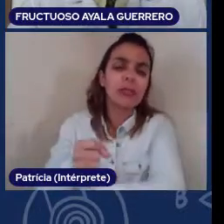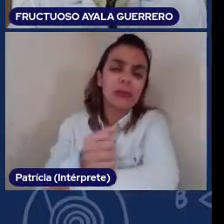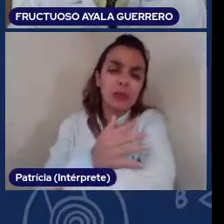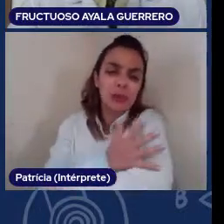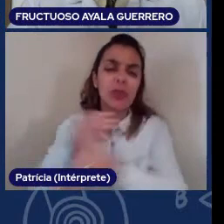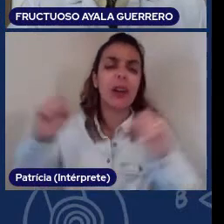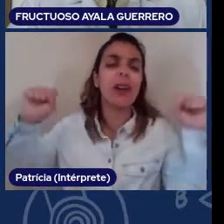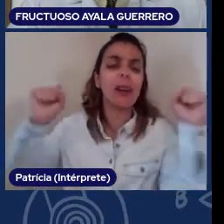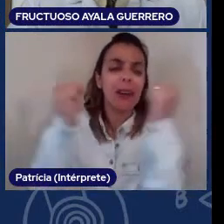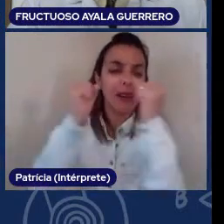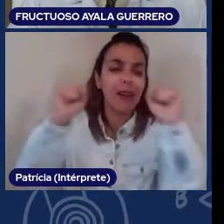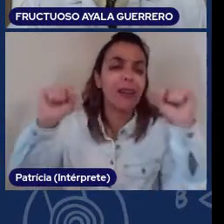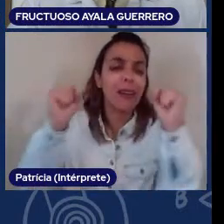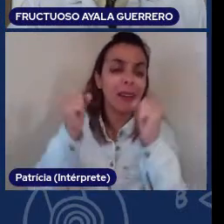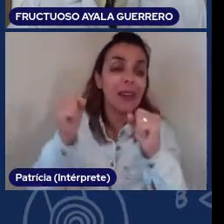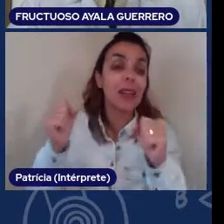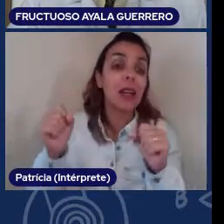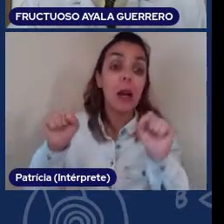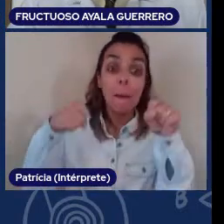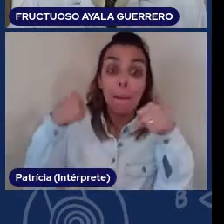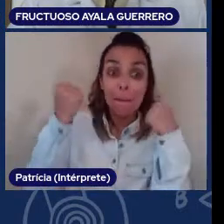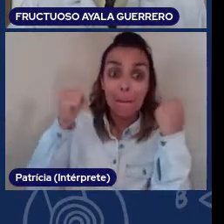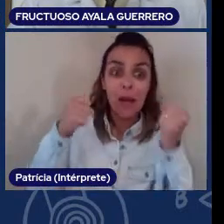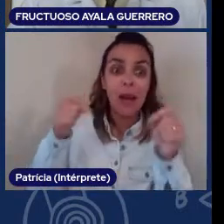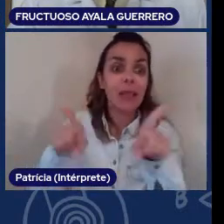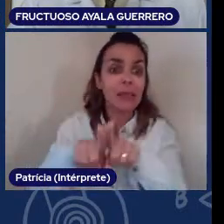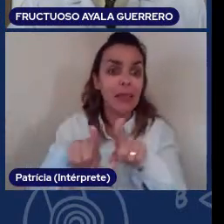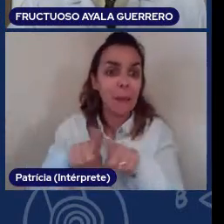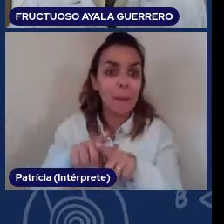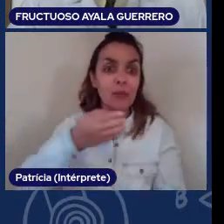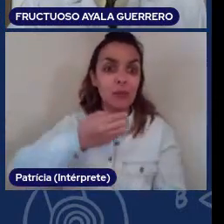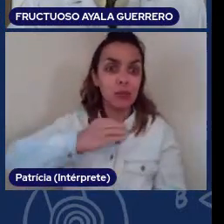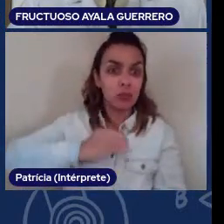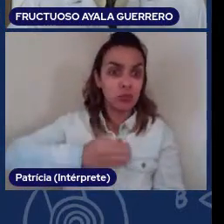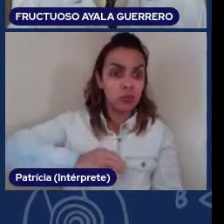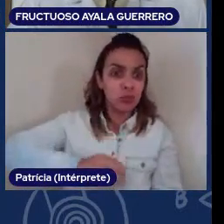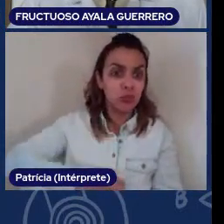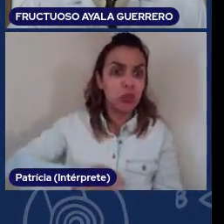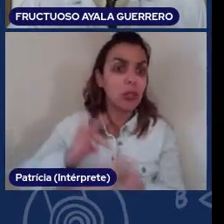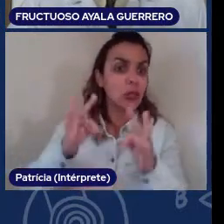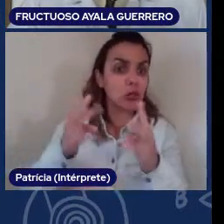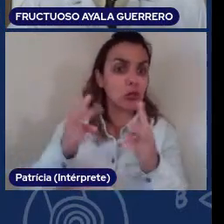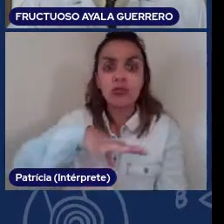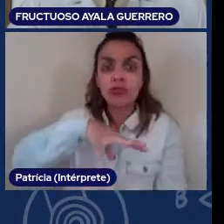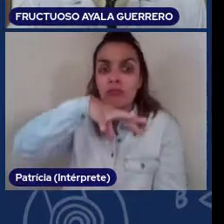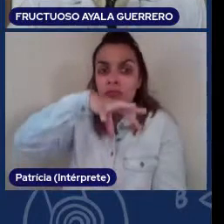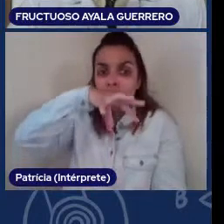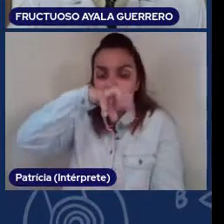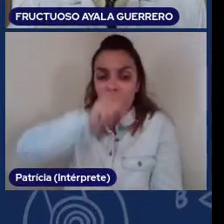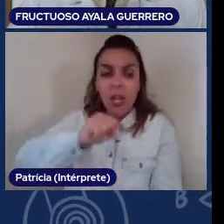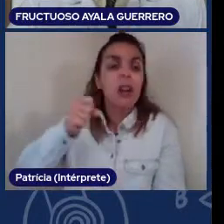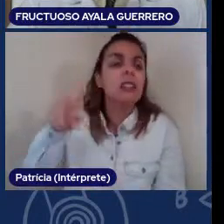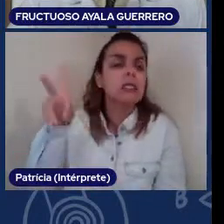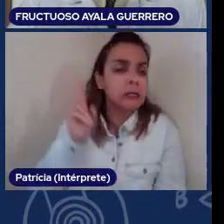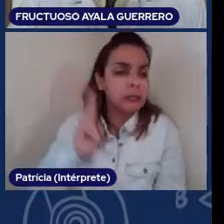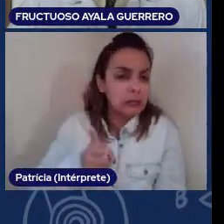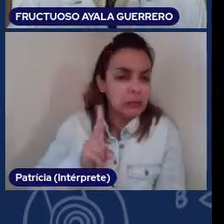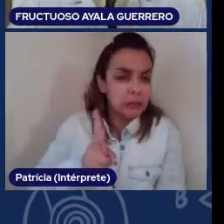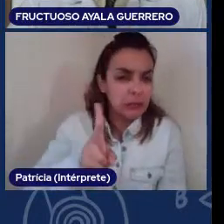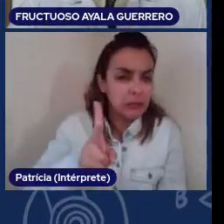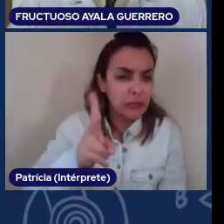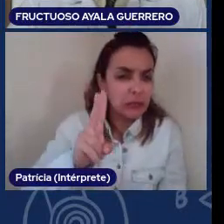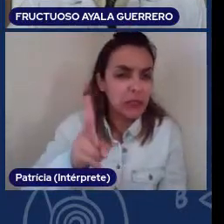física, tanto muscular, digestiva, respiratoria, que está cambiando constantemente en el transcurso de